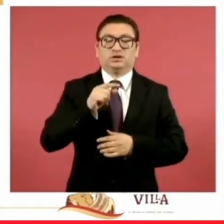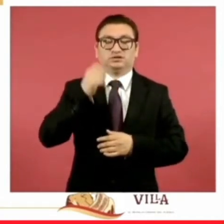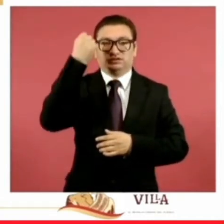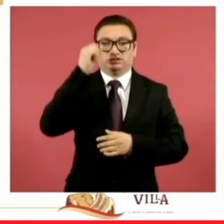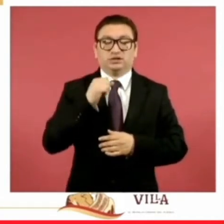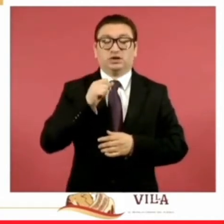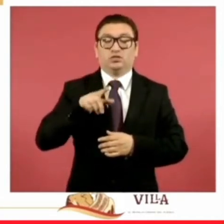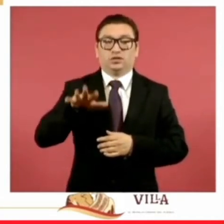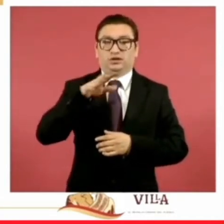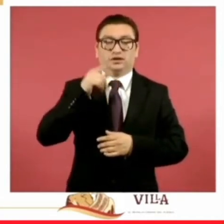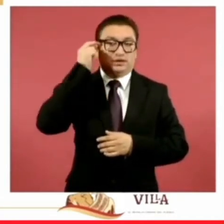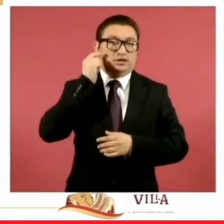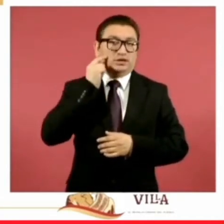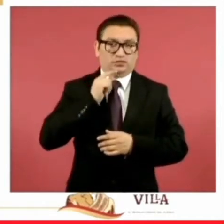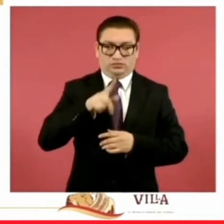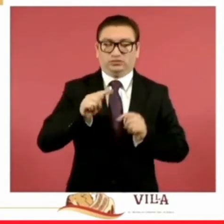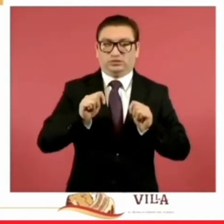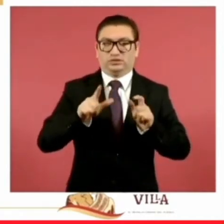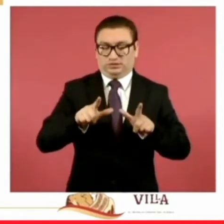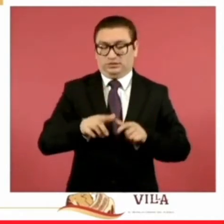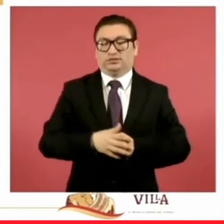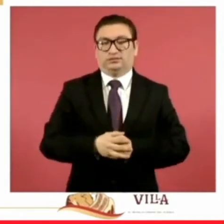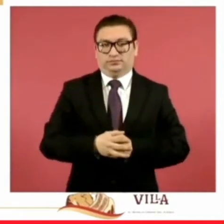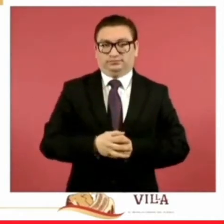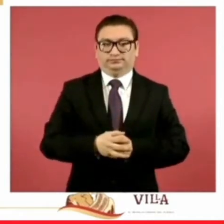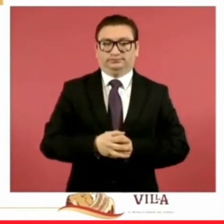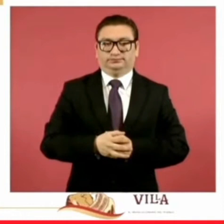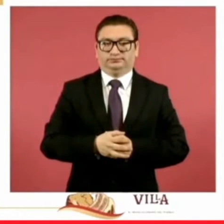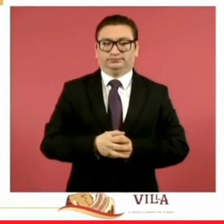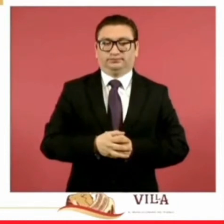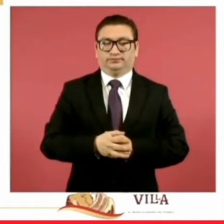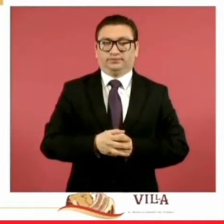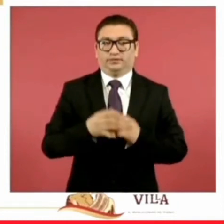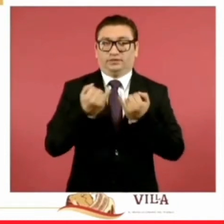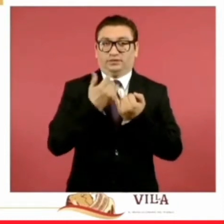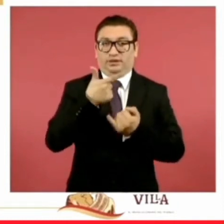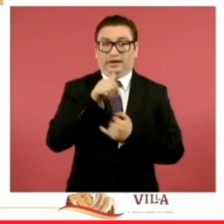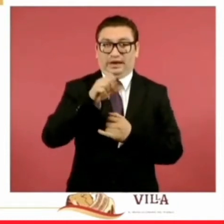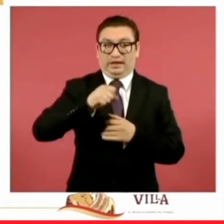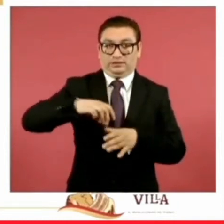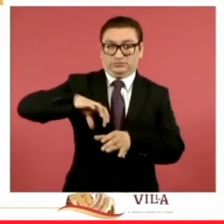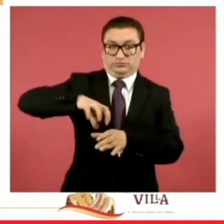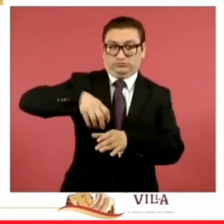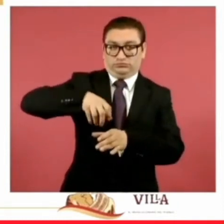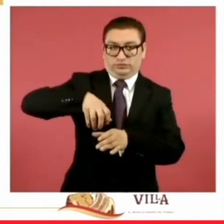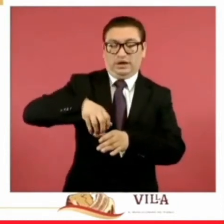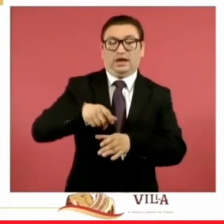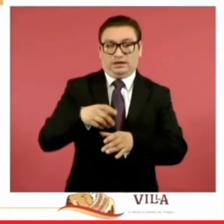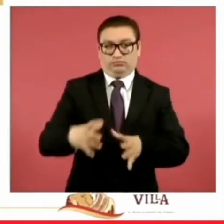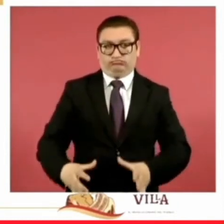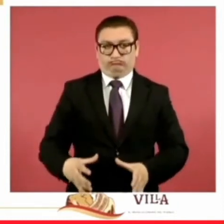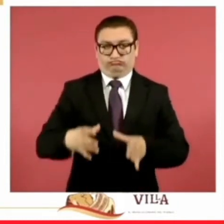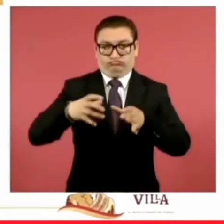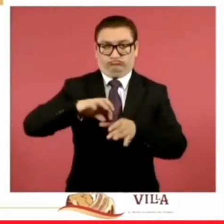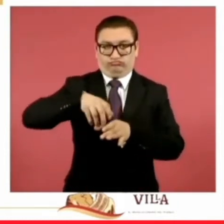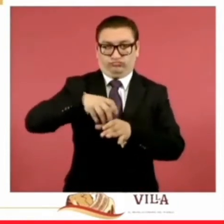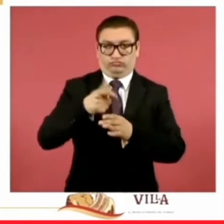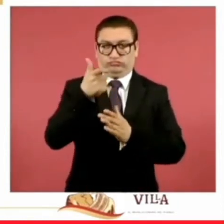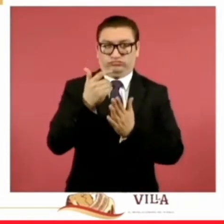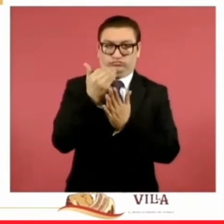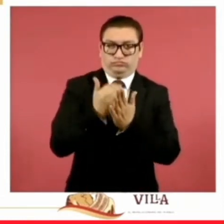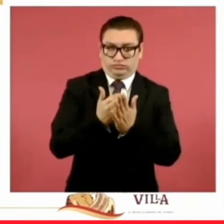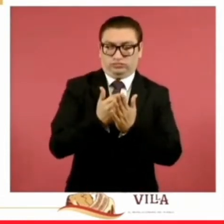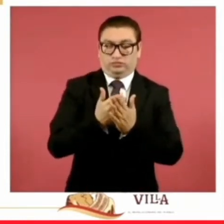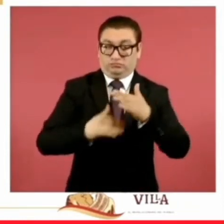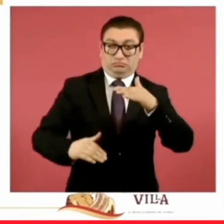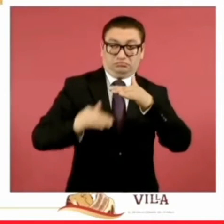y Tlaxcala, entre otros. En el caso del gas en cilindro, observamos casos por debajo de sus precios